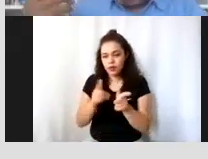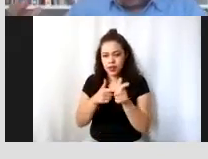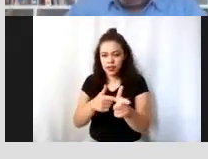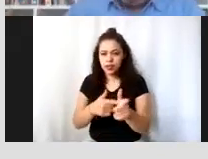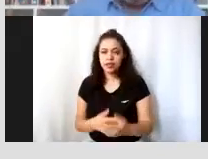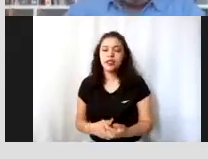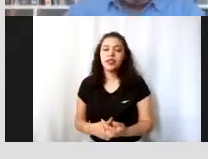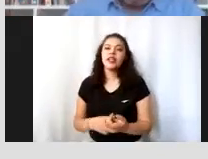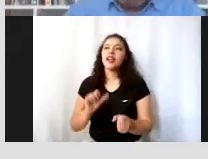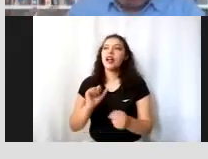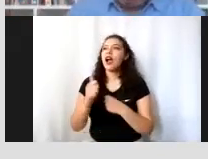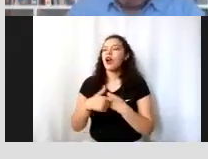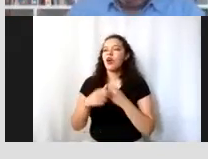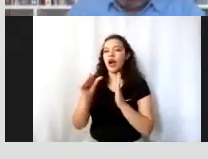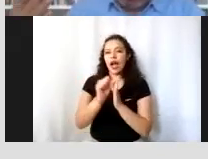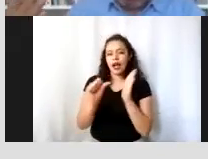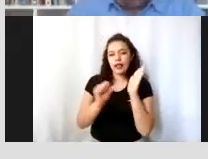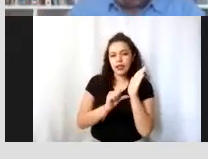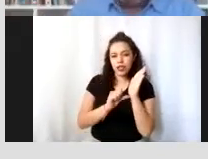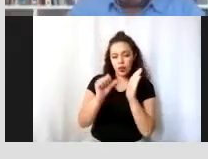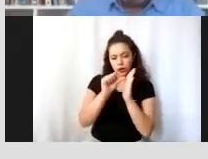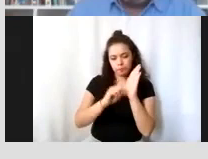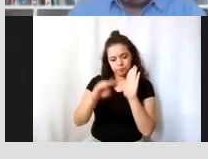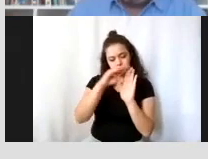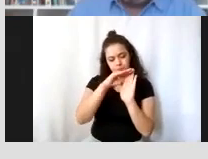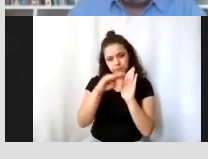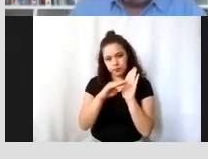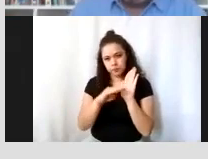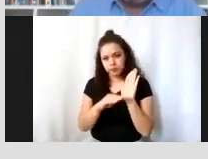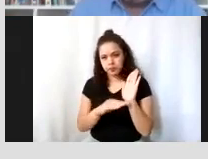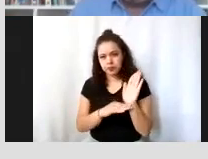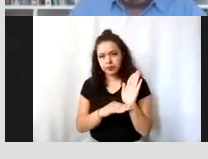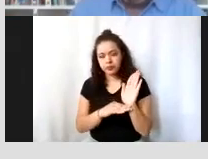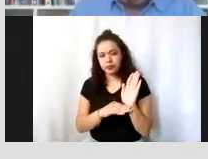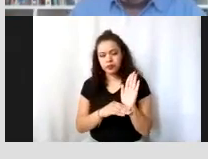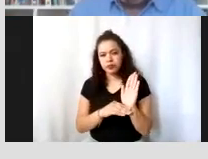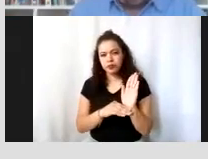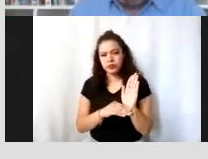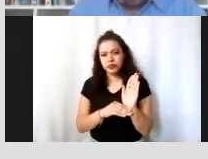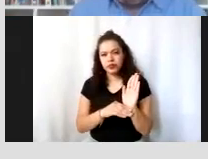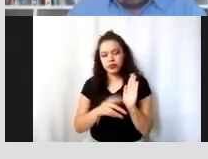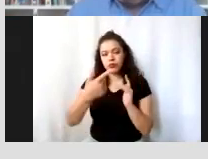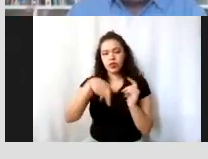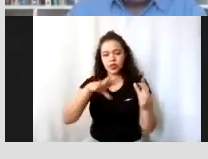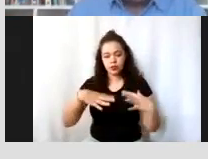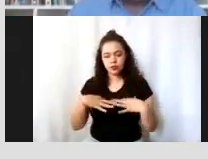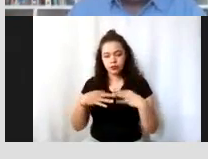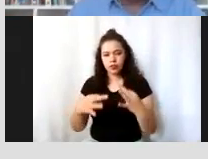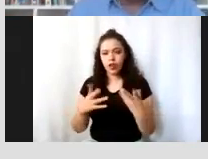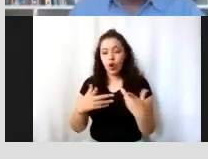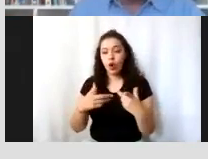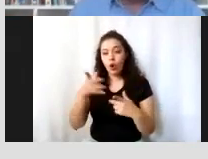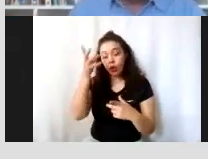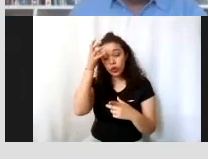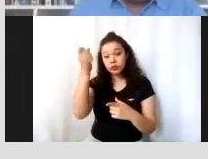incluir un artículo o una serie de artículos en los estatutos que fundan o que definen a tu